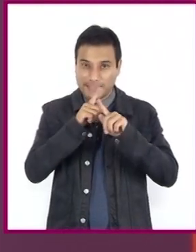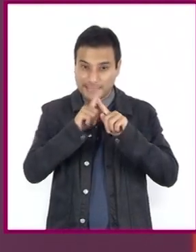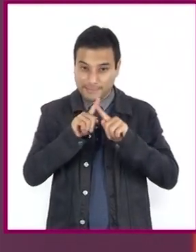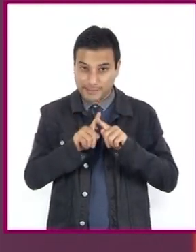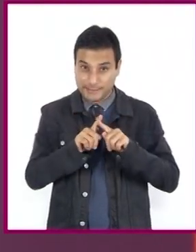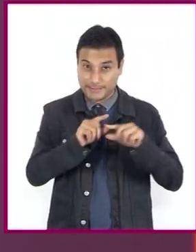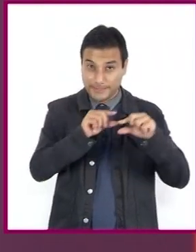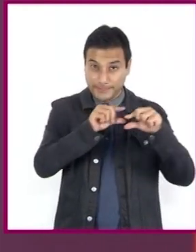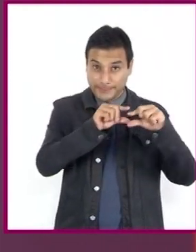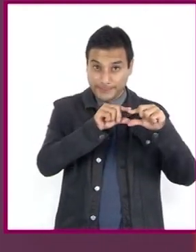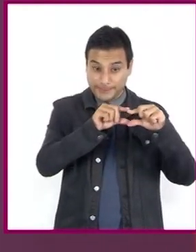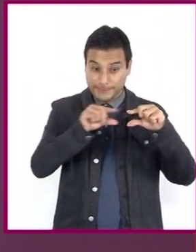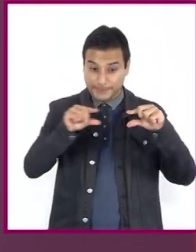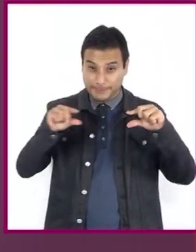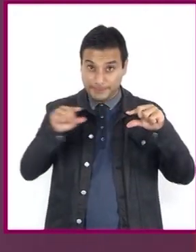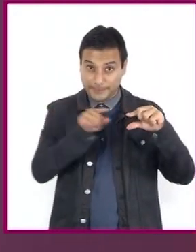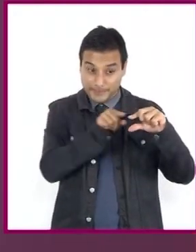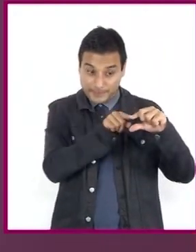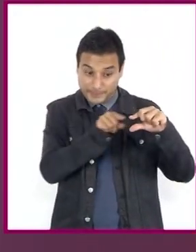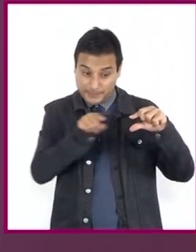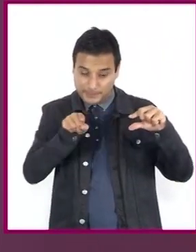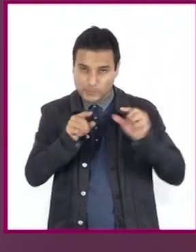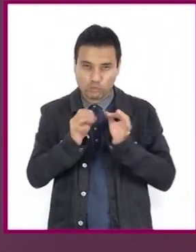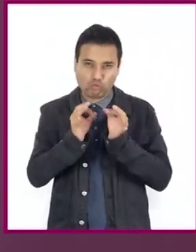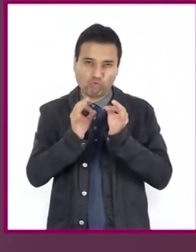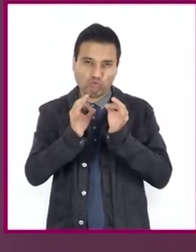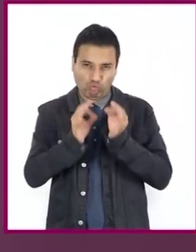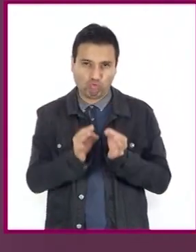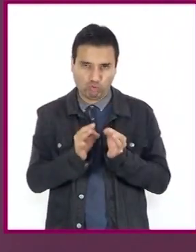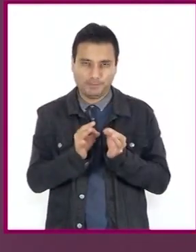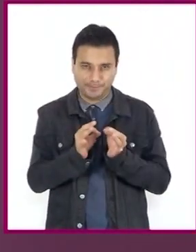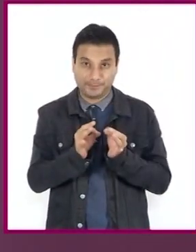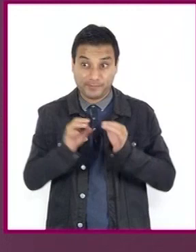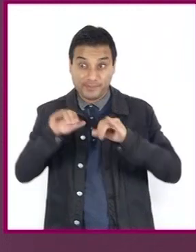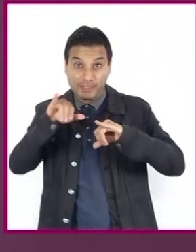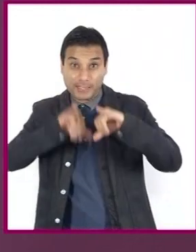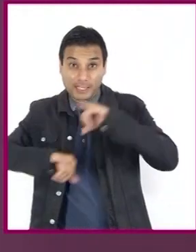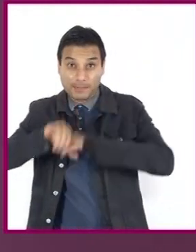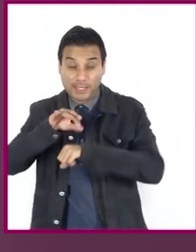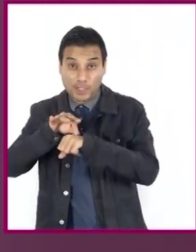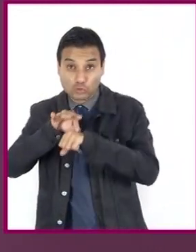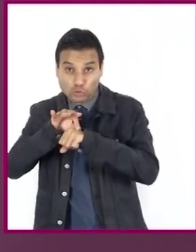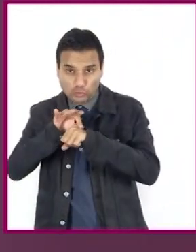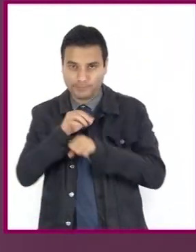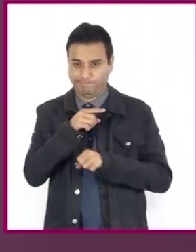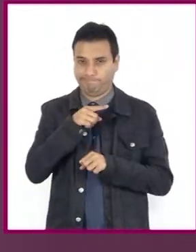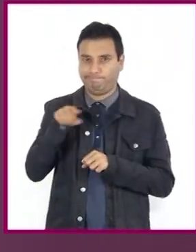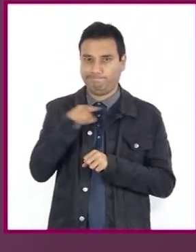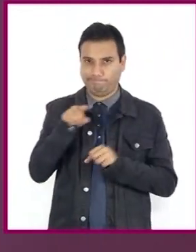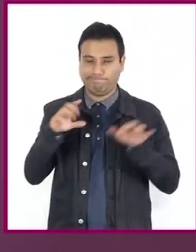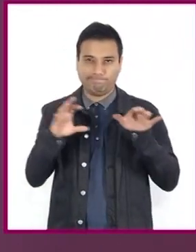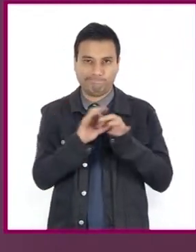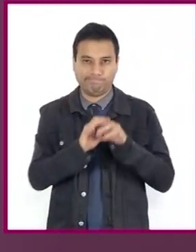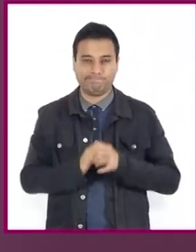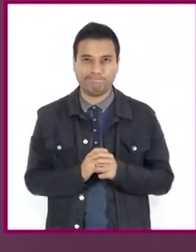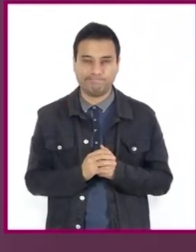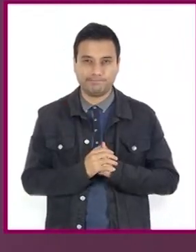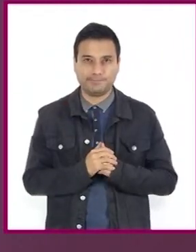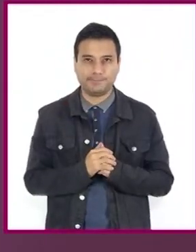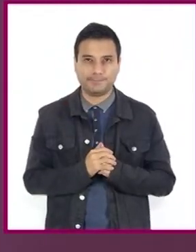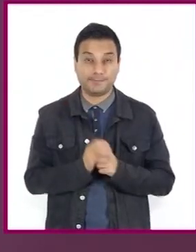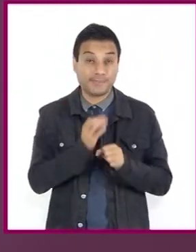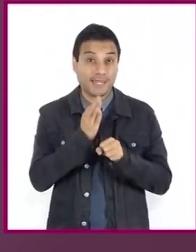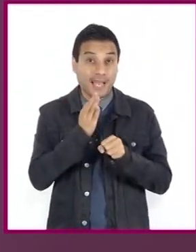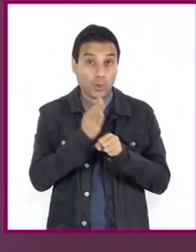representación trata de ser lo más cercana posible a lo que ocurre en realidad, de manera breve y concisa. En esta